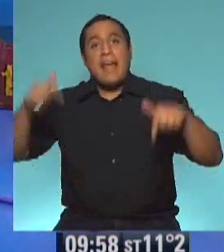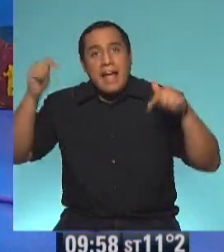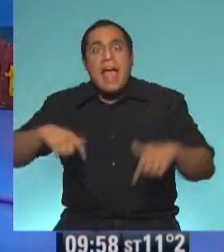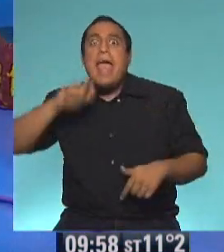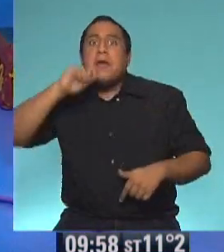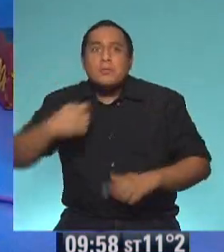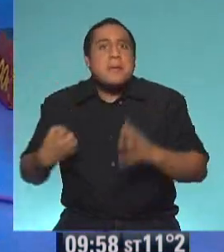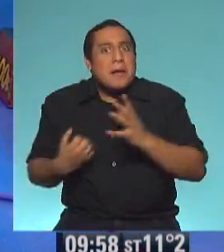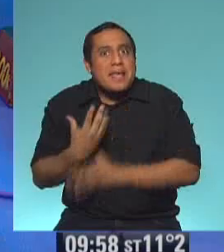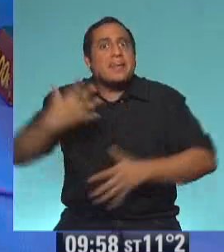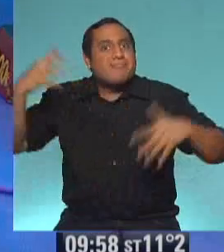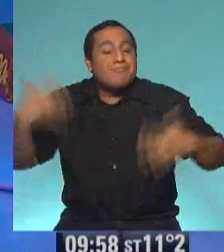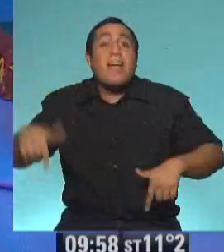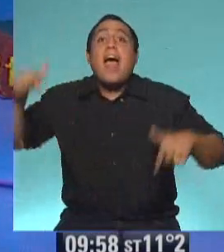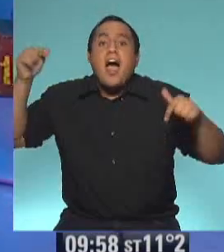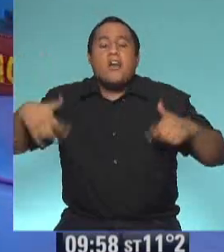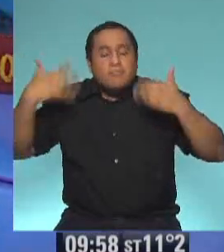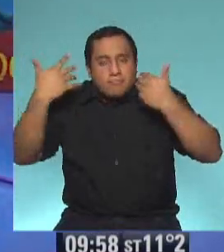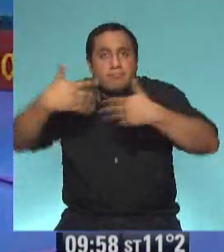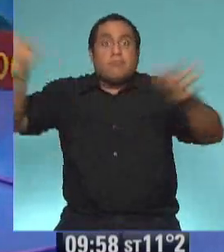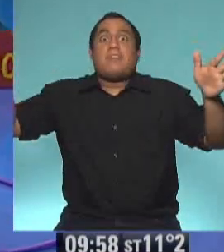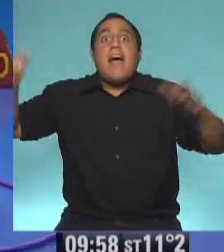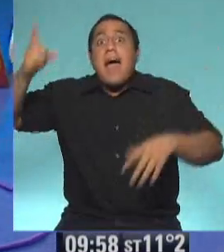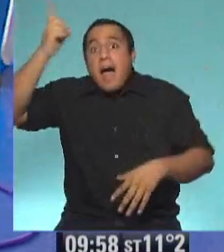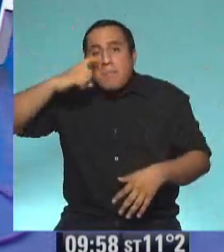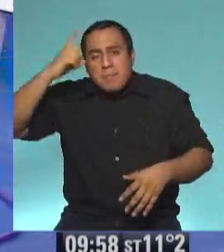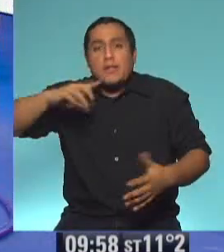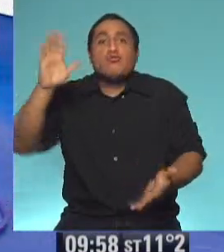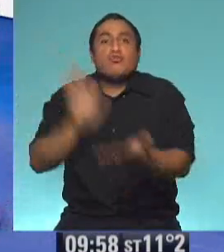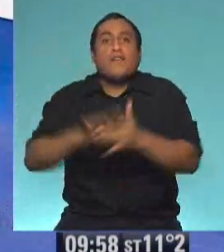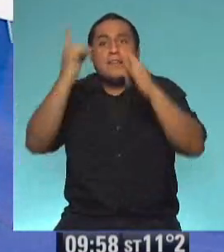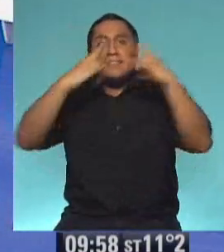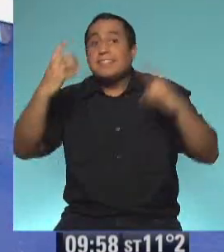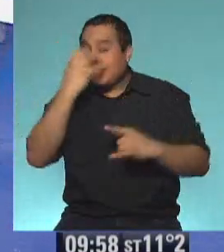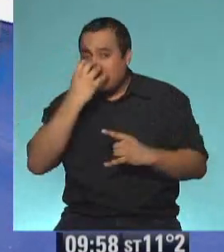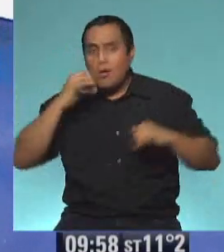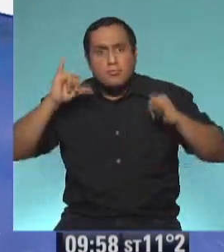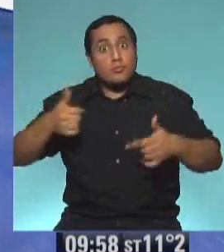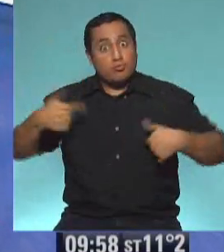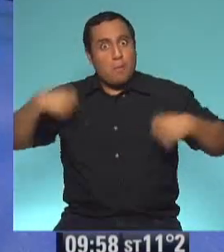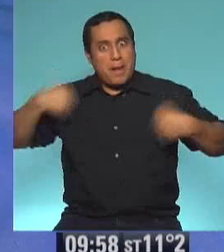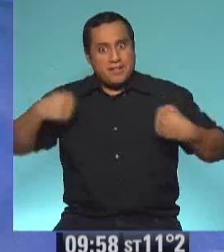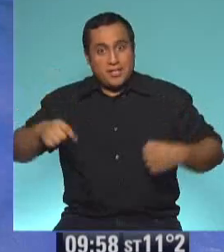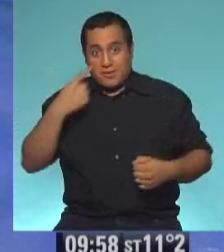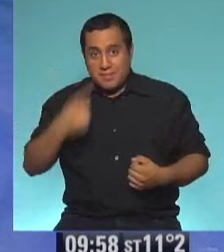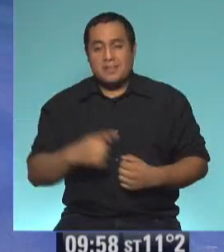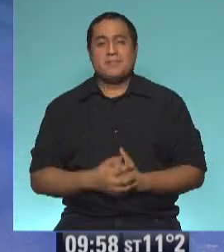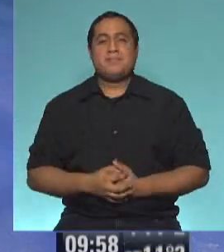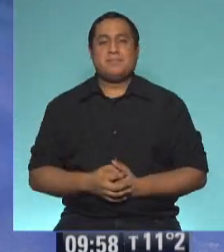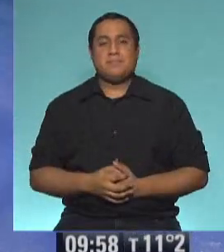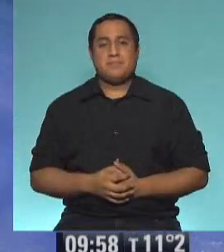hermosa mañana llegó el momento de abrir las puertas del maravilloso mundo del circo. Ay, yo estoy practicando, mira. Mira qué bien que me sale, mira. Mira esto. Mira,